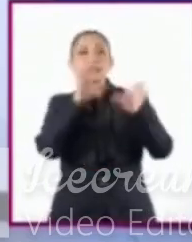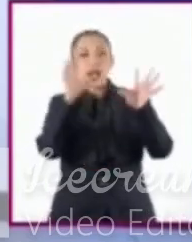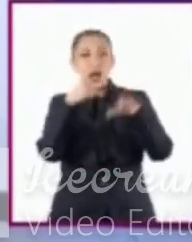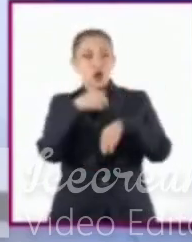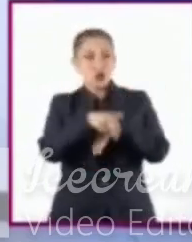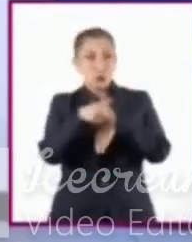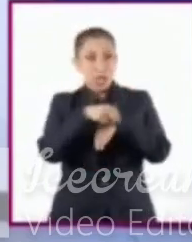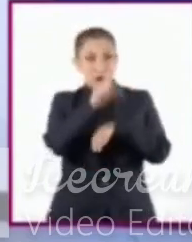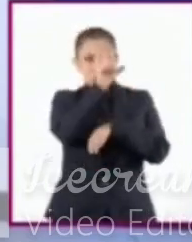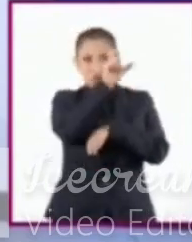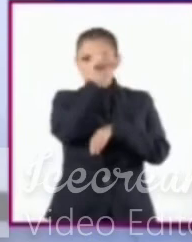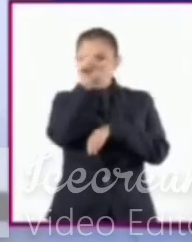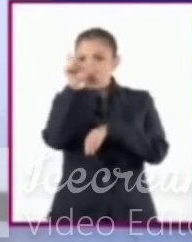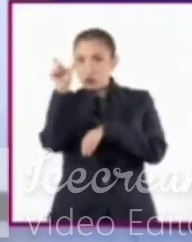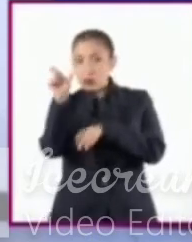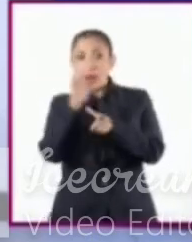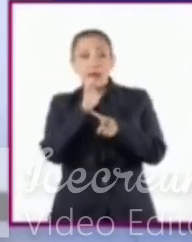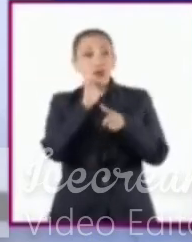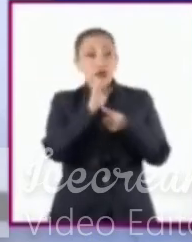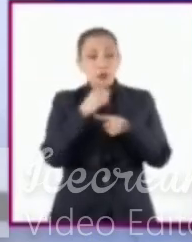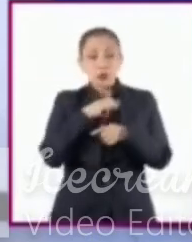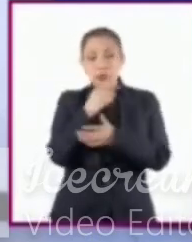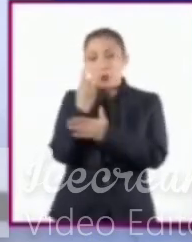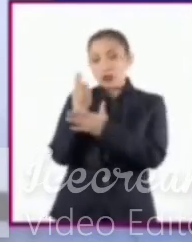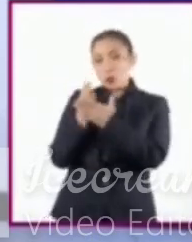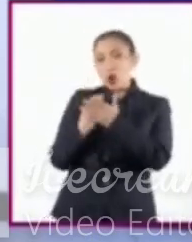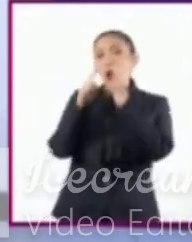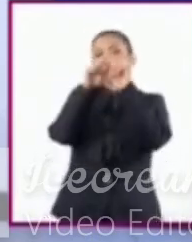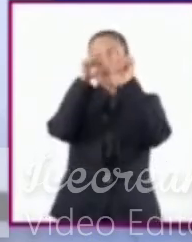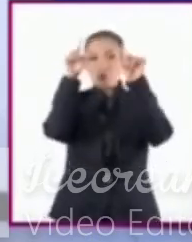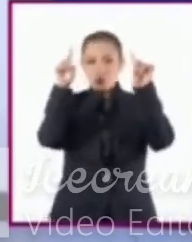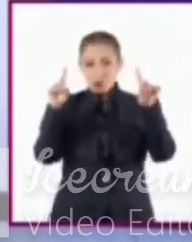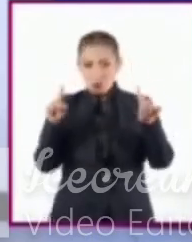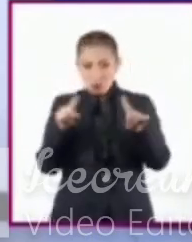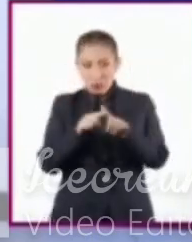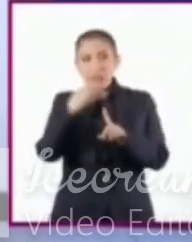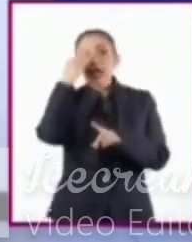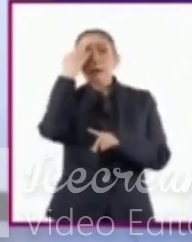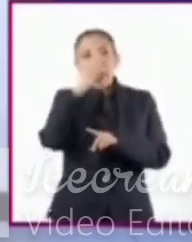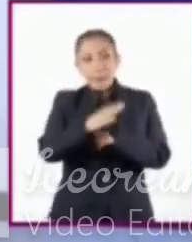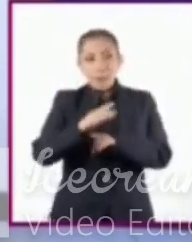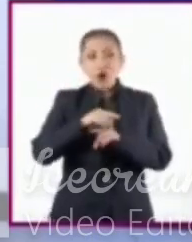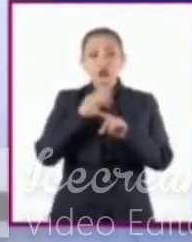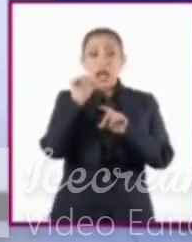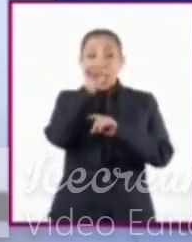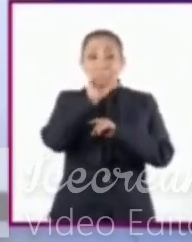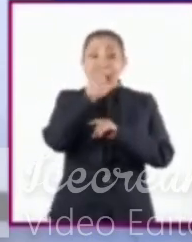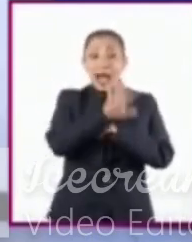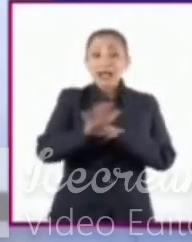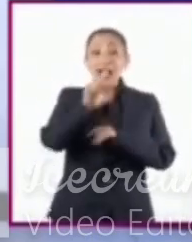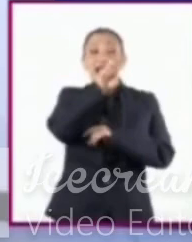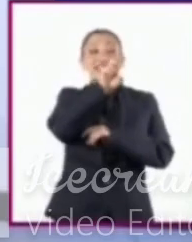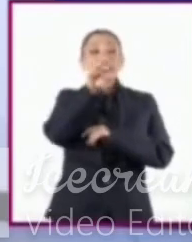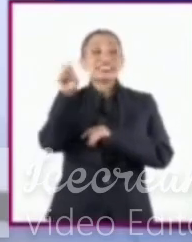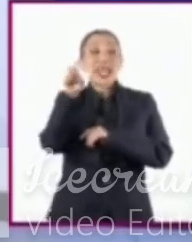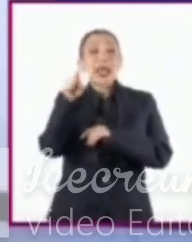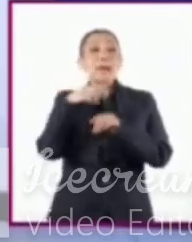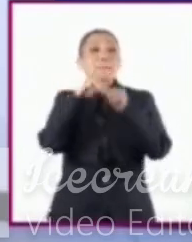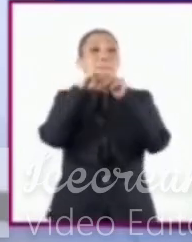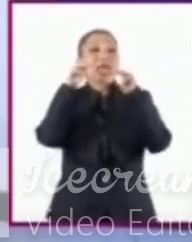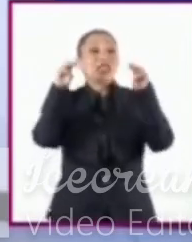datos. En este caso, podemos dibujar un cuadrado. Sabemos que la medida de su área es de 100 metros